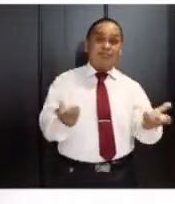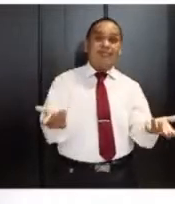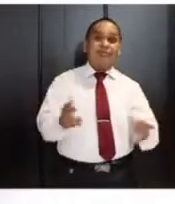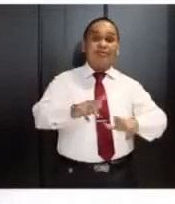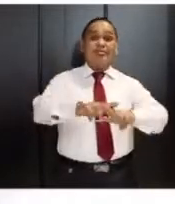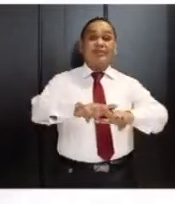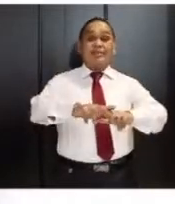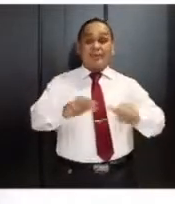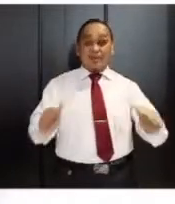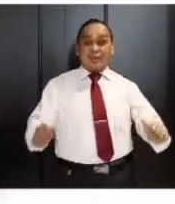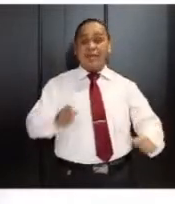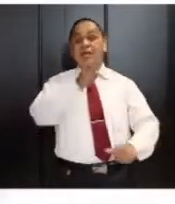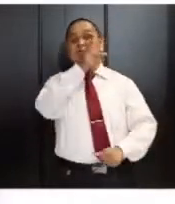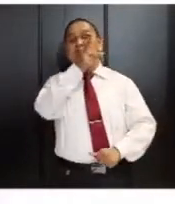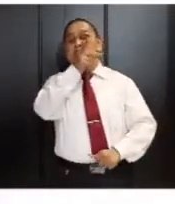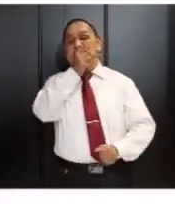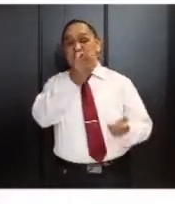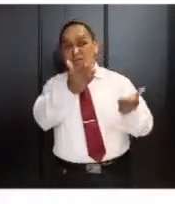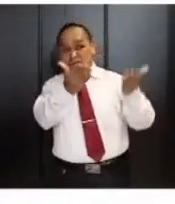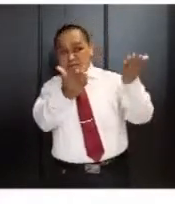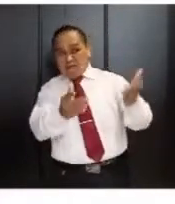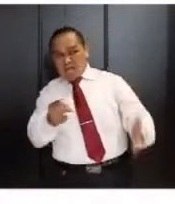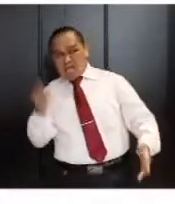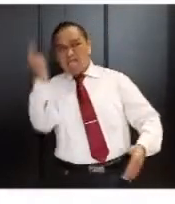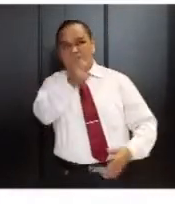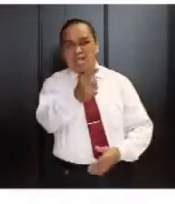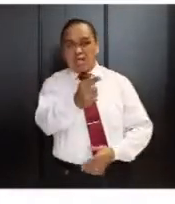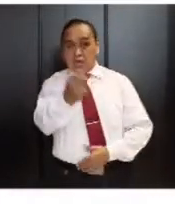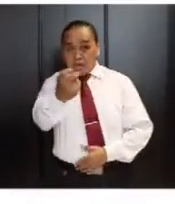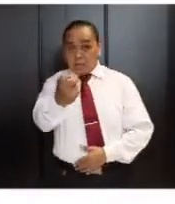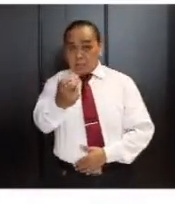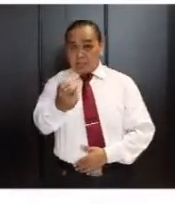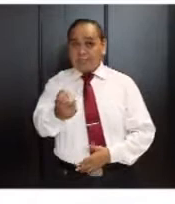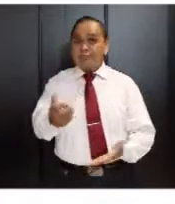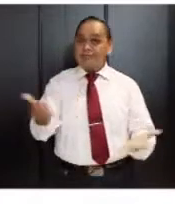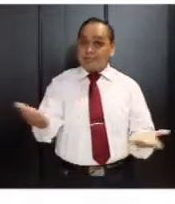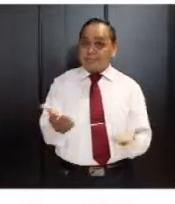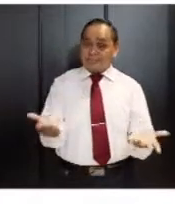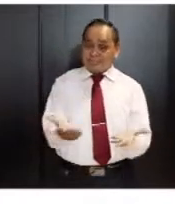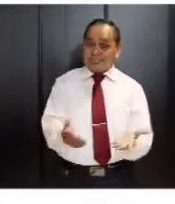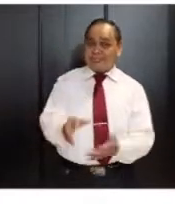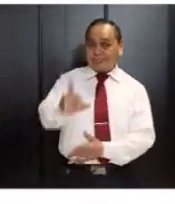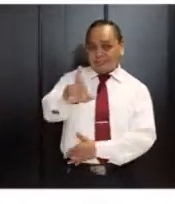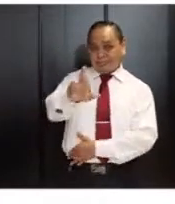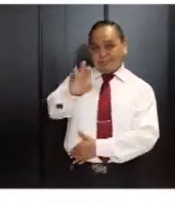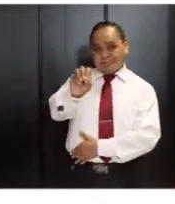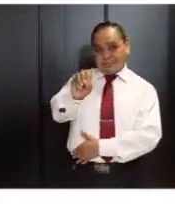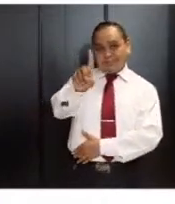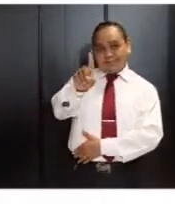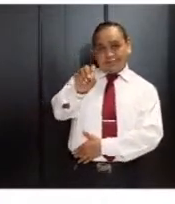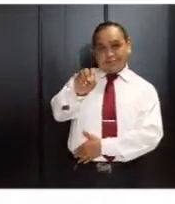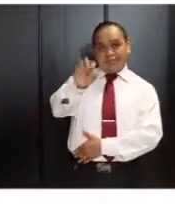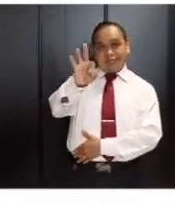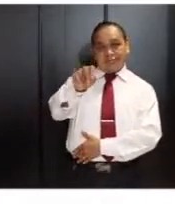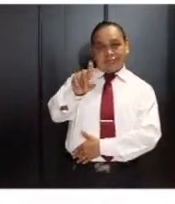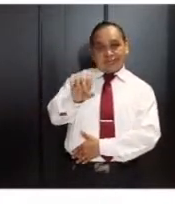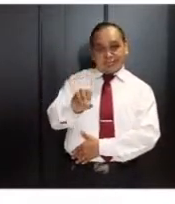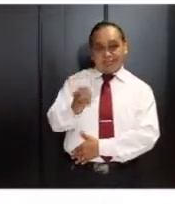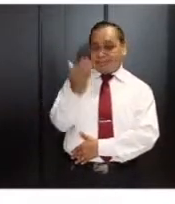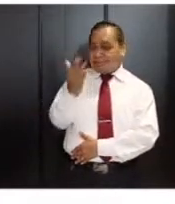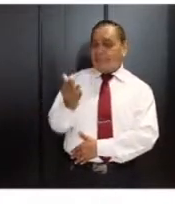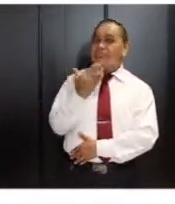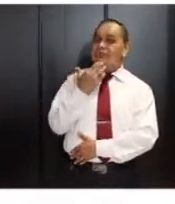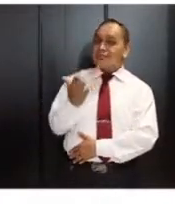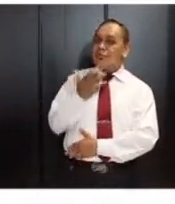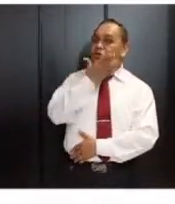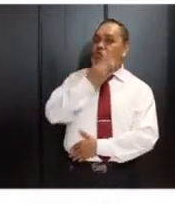pueda señalar a su papá con el dedo. Y así han sido. Rodolfo es un hombre íntegro. Sus hijos